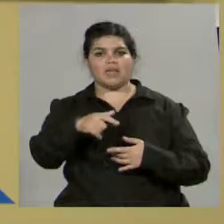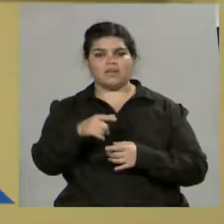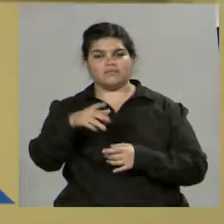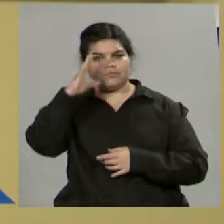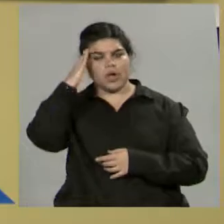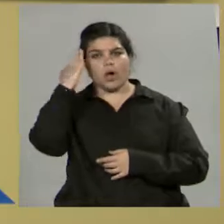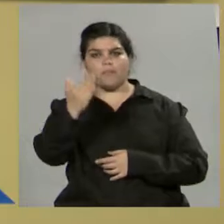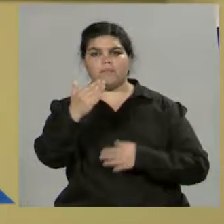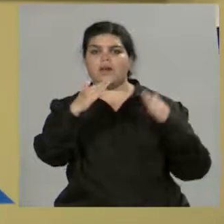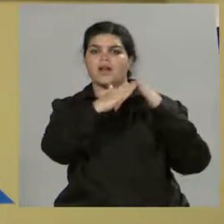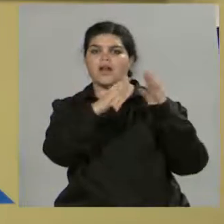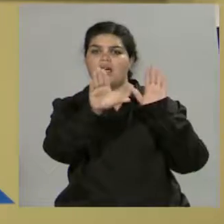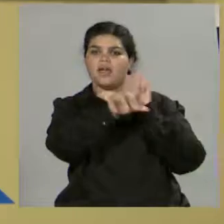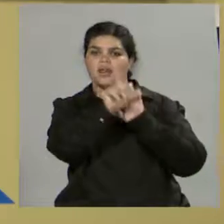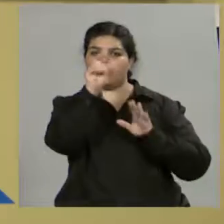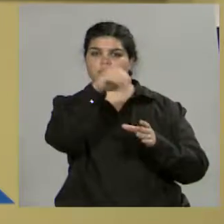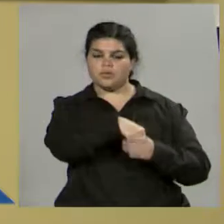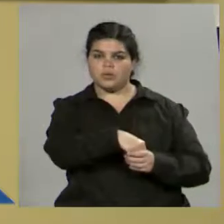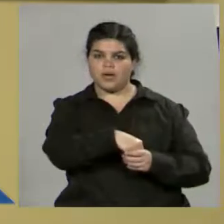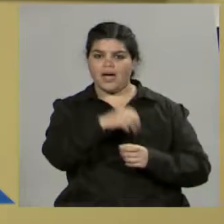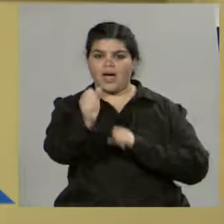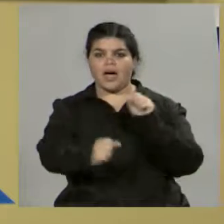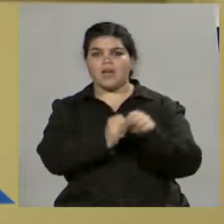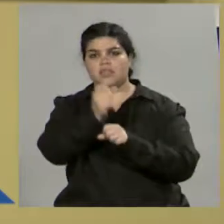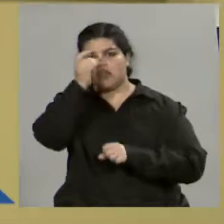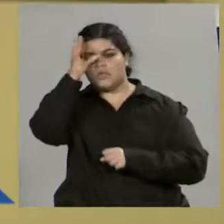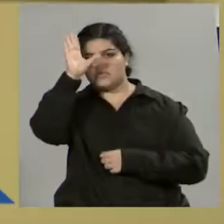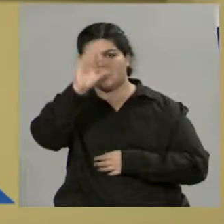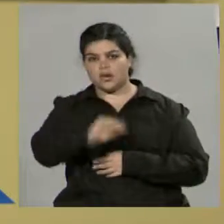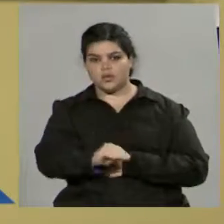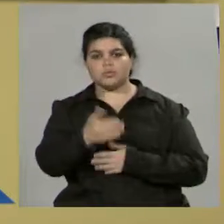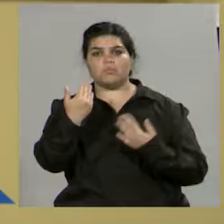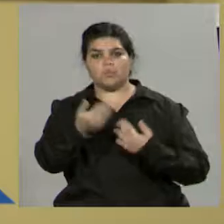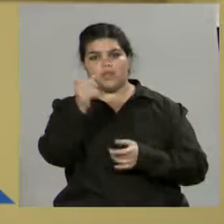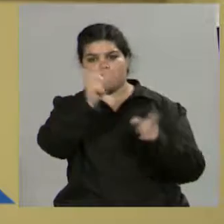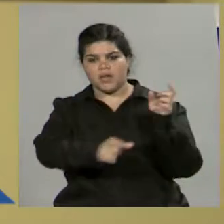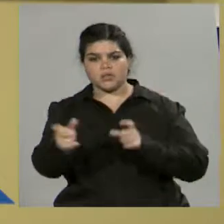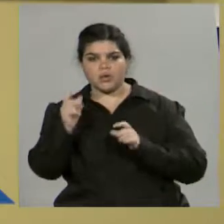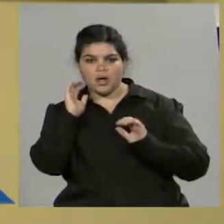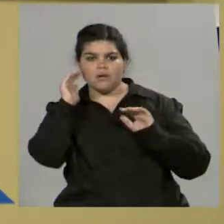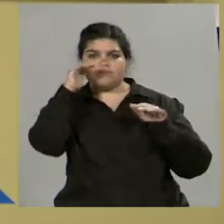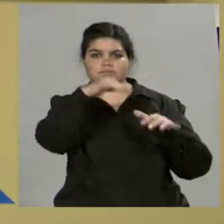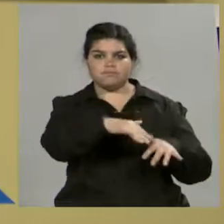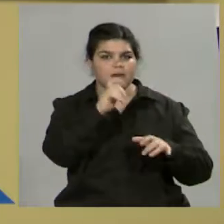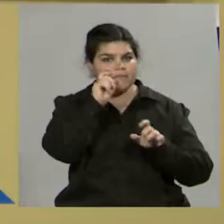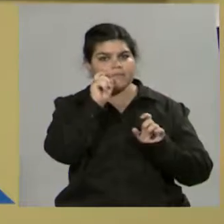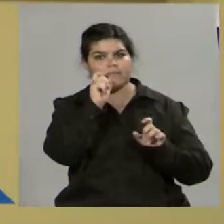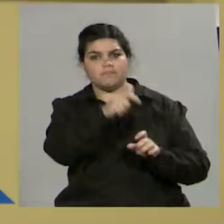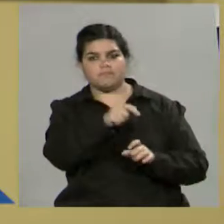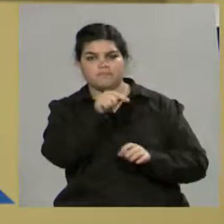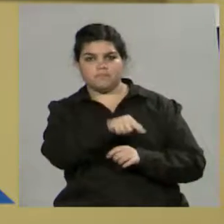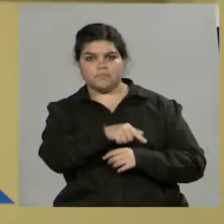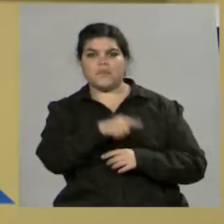la legislatura, en donde hasta la medianoche todavía mendocinos y mendocinas pueden acercarse, pasar por allí, porque va a